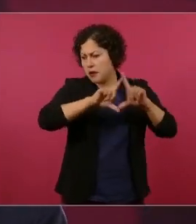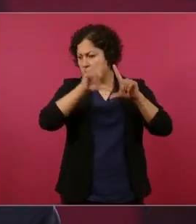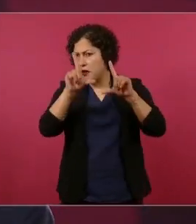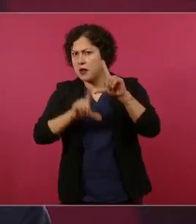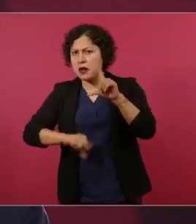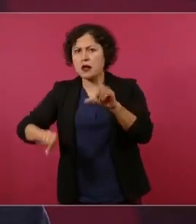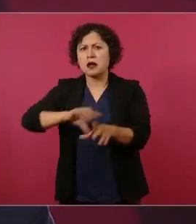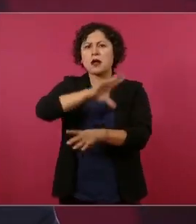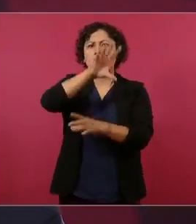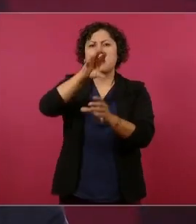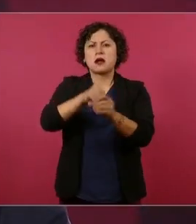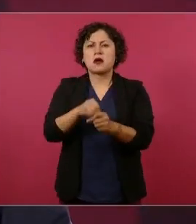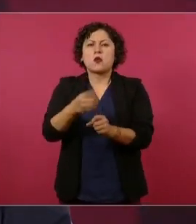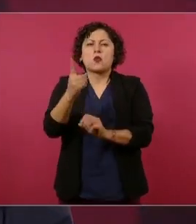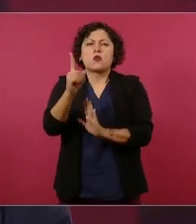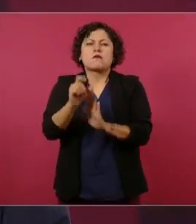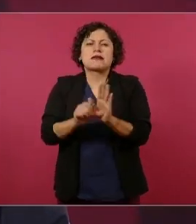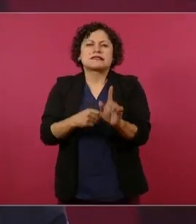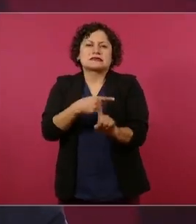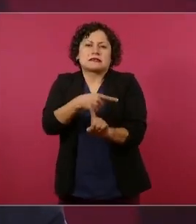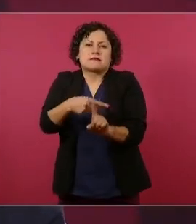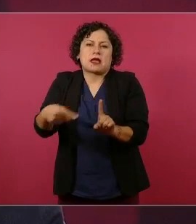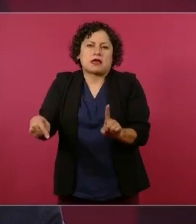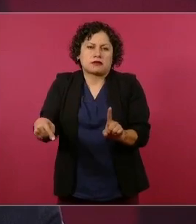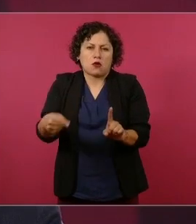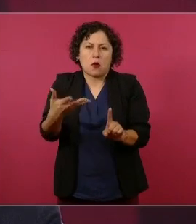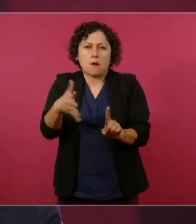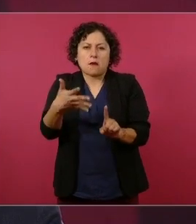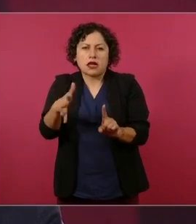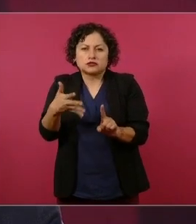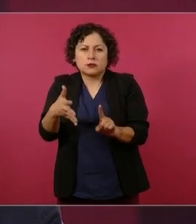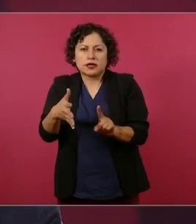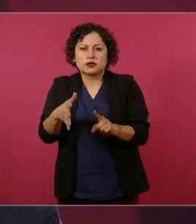medio, o sea, nos faltan como 6 fines de semana,